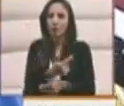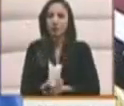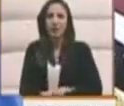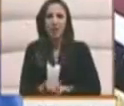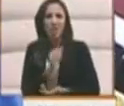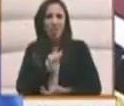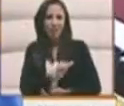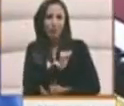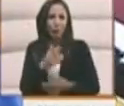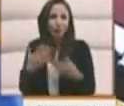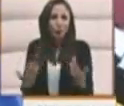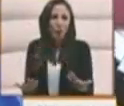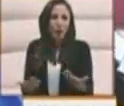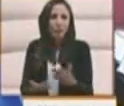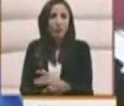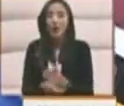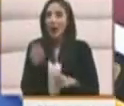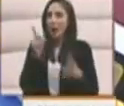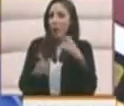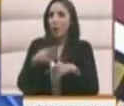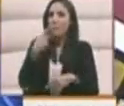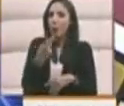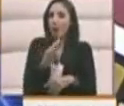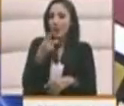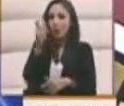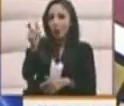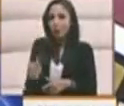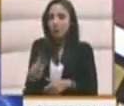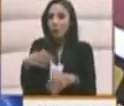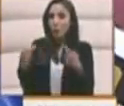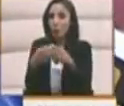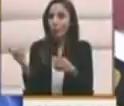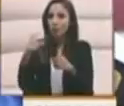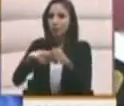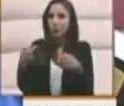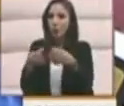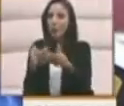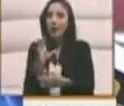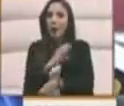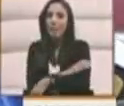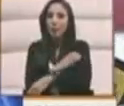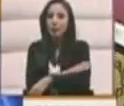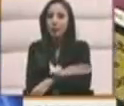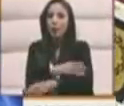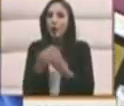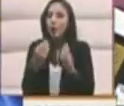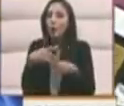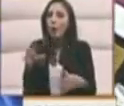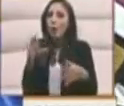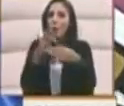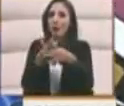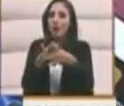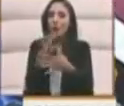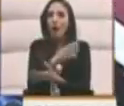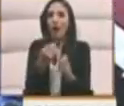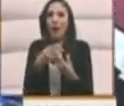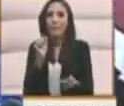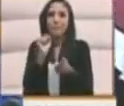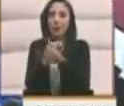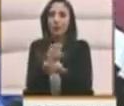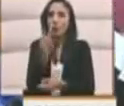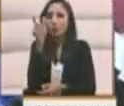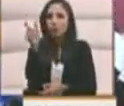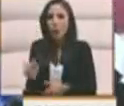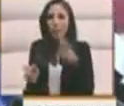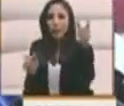algunos políticos de estos grupos de la derecha en relación a la captura de dos sicarios que